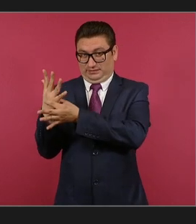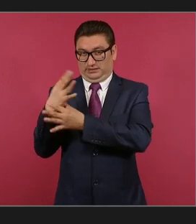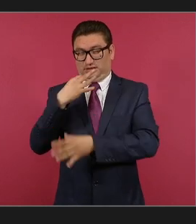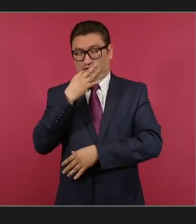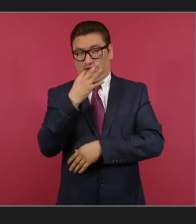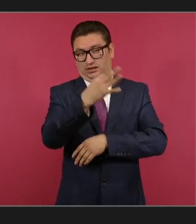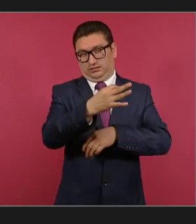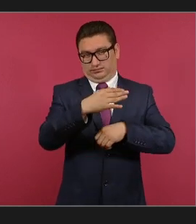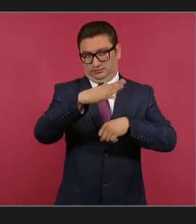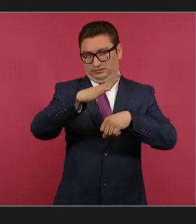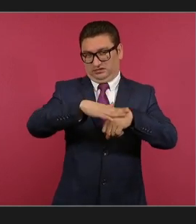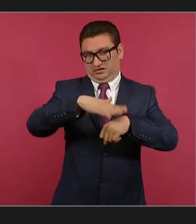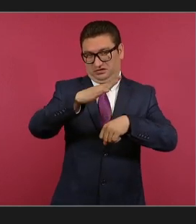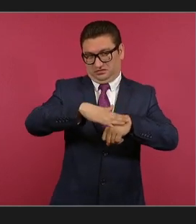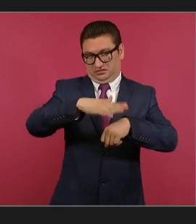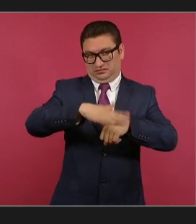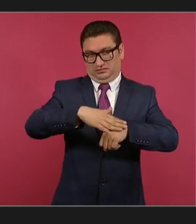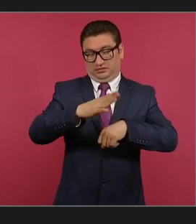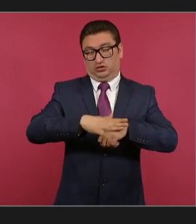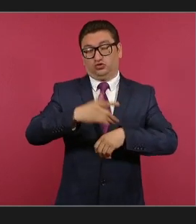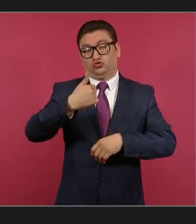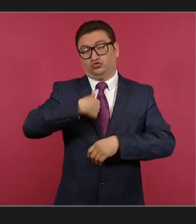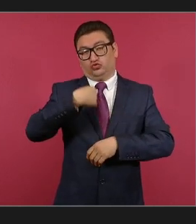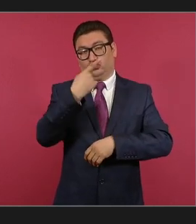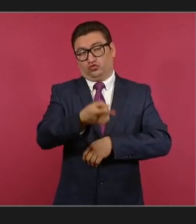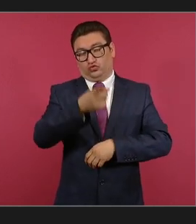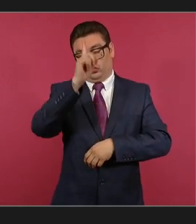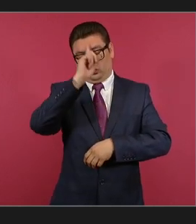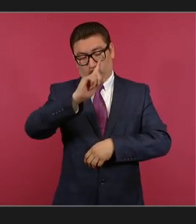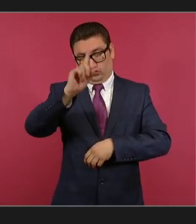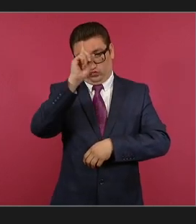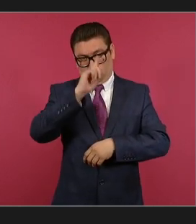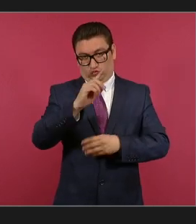te estoy informando, te estoy orientando,